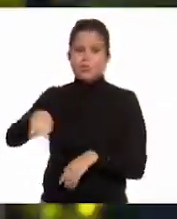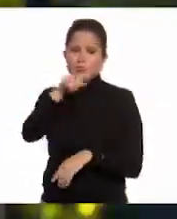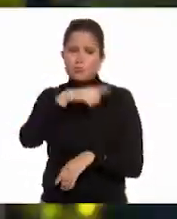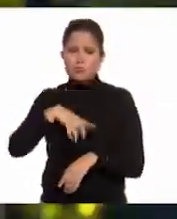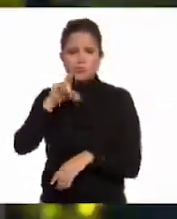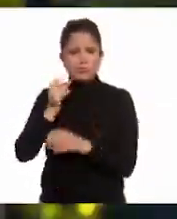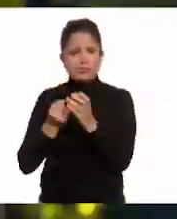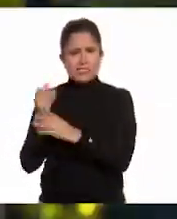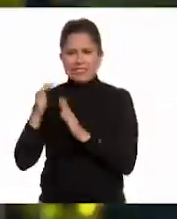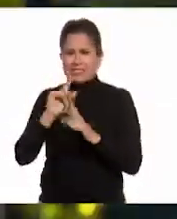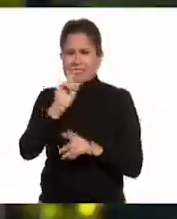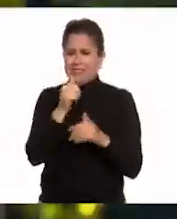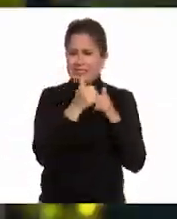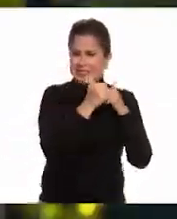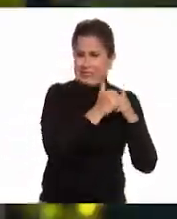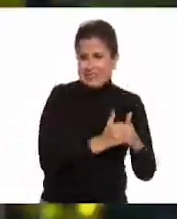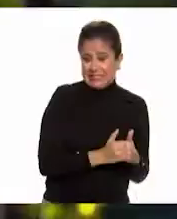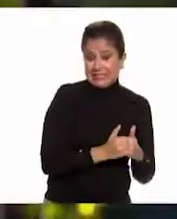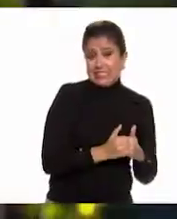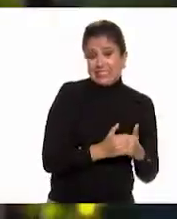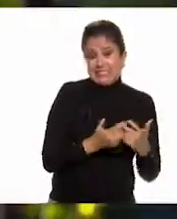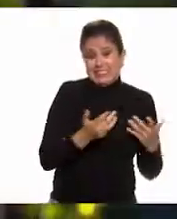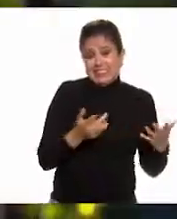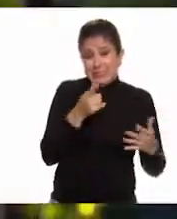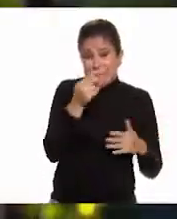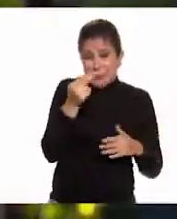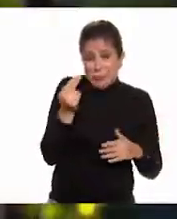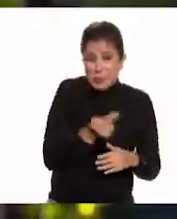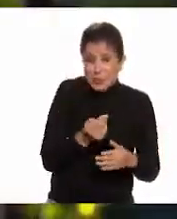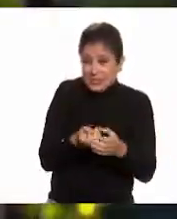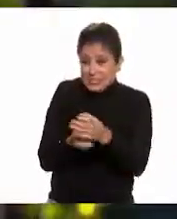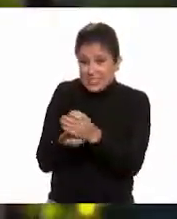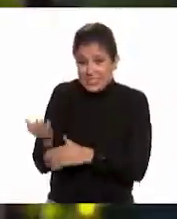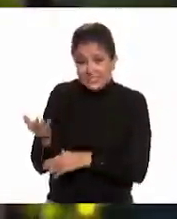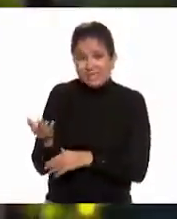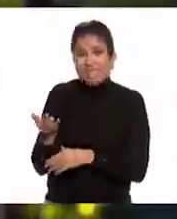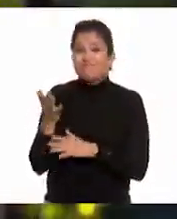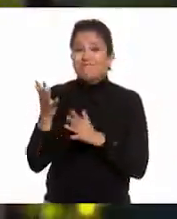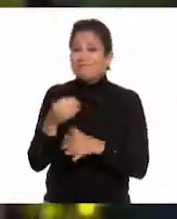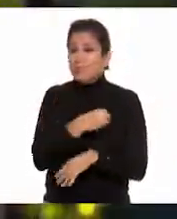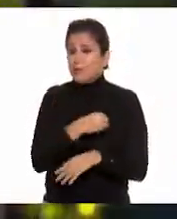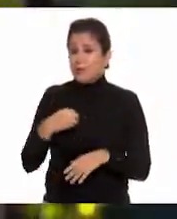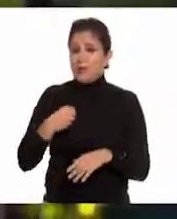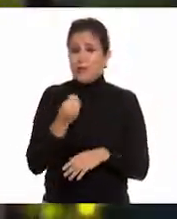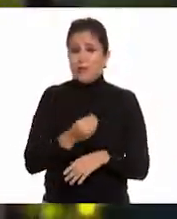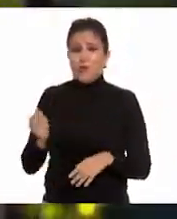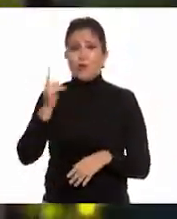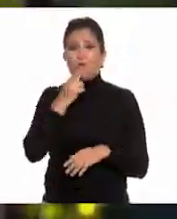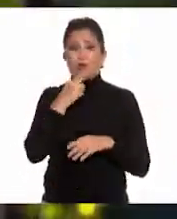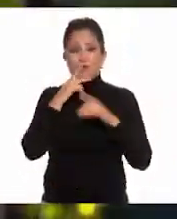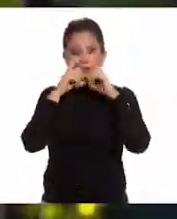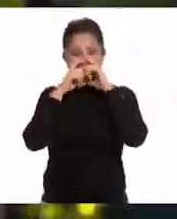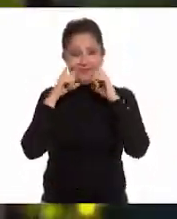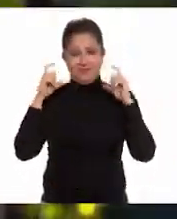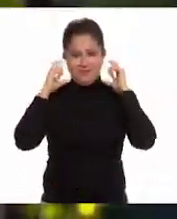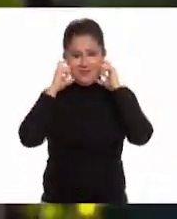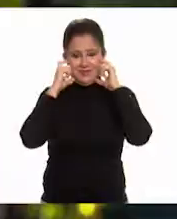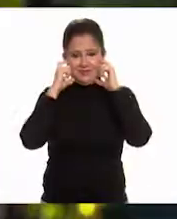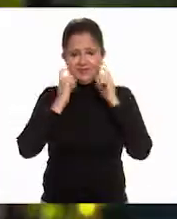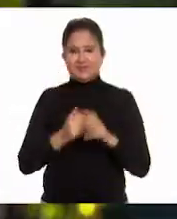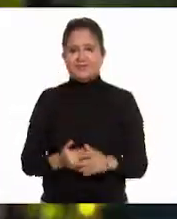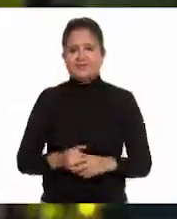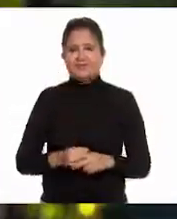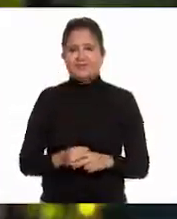no salir de casa a menos que sea muy necesario. Si lo haces, utiliza el